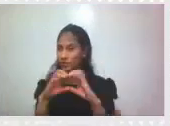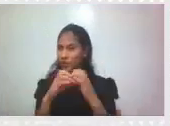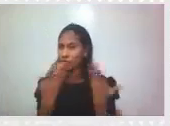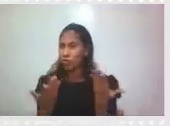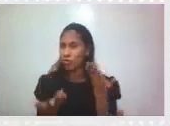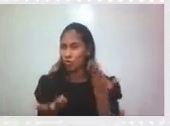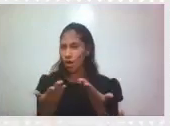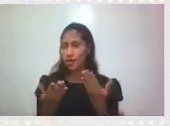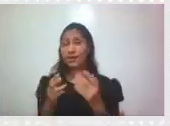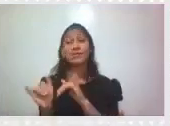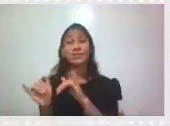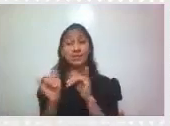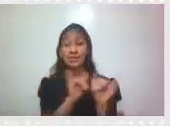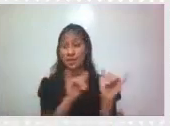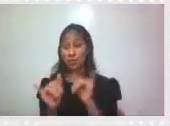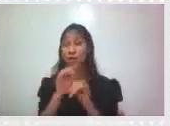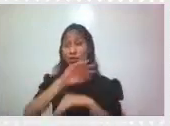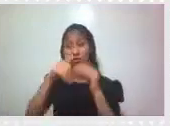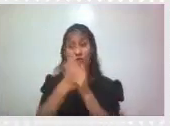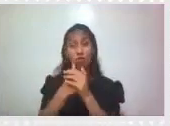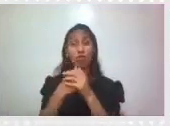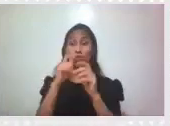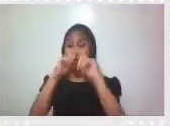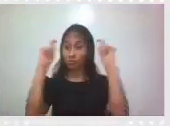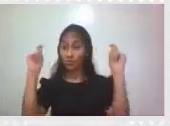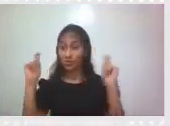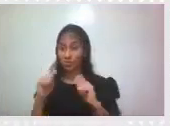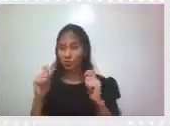los titulares y las consultoras ambientales.